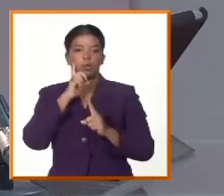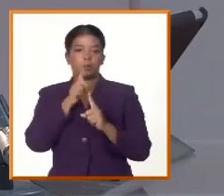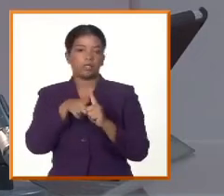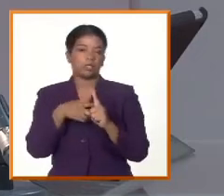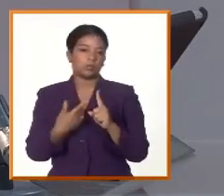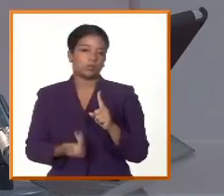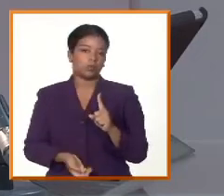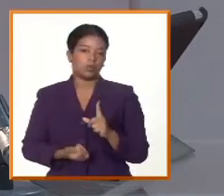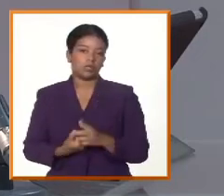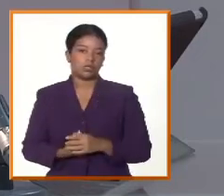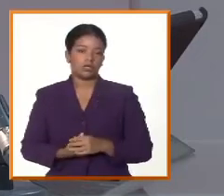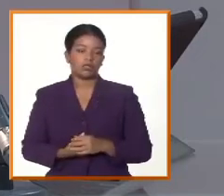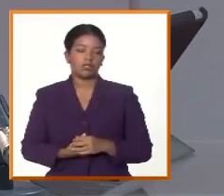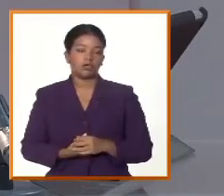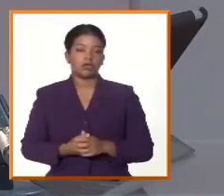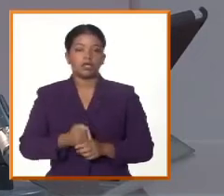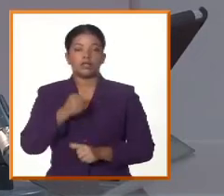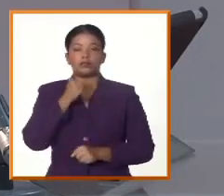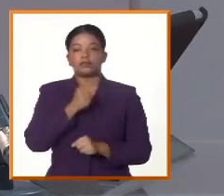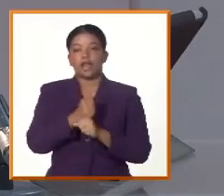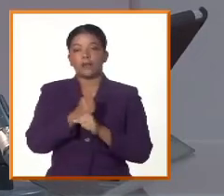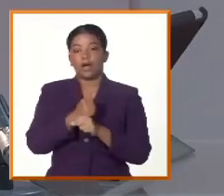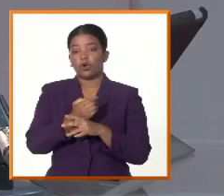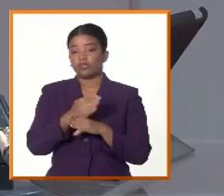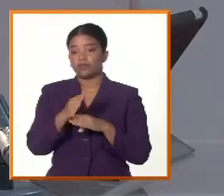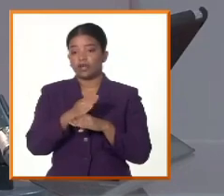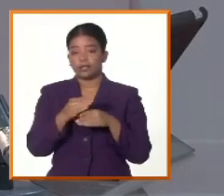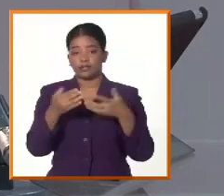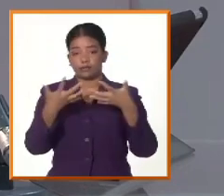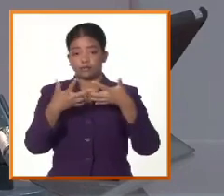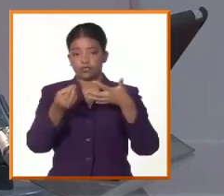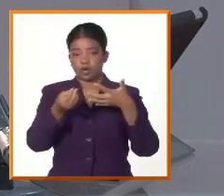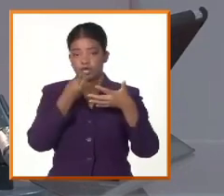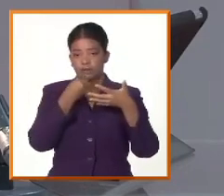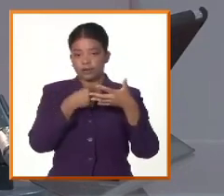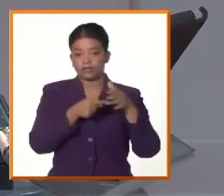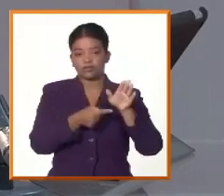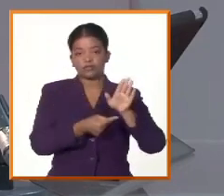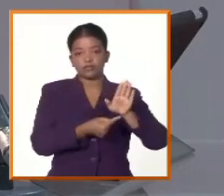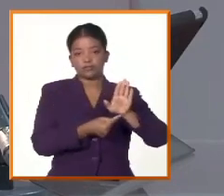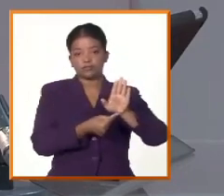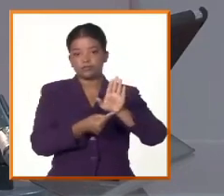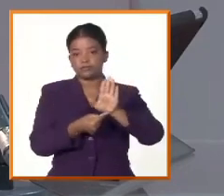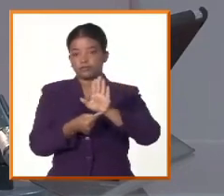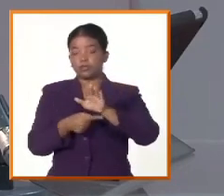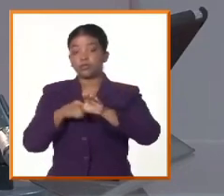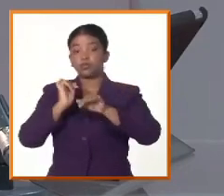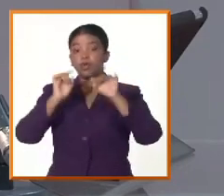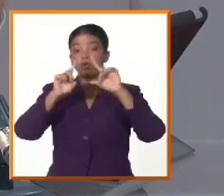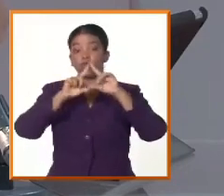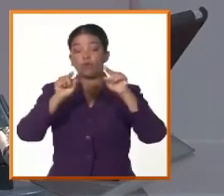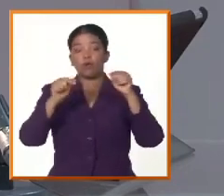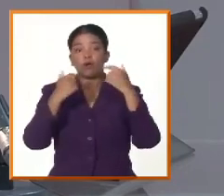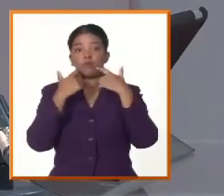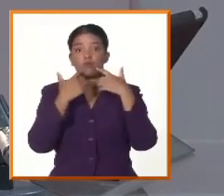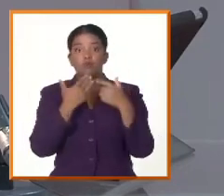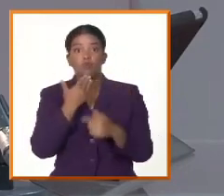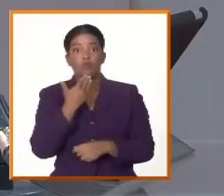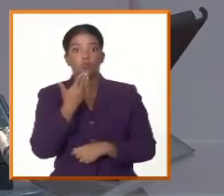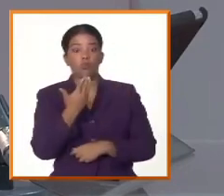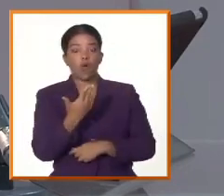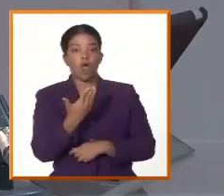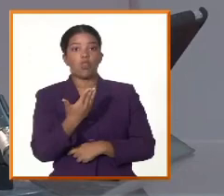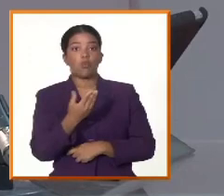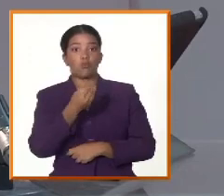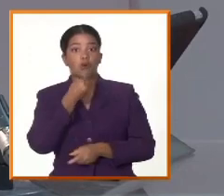todos los trabajos que en los territorios se consideraba de mayor impacto y que se podían